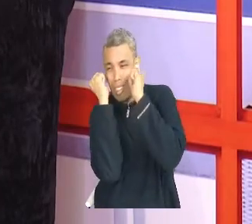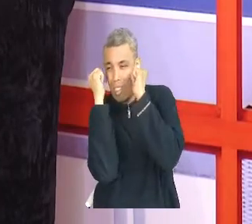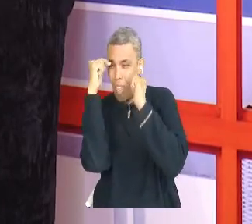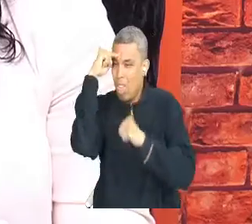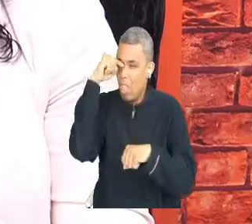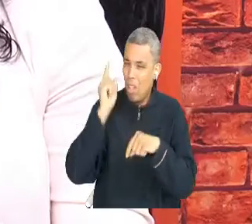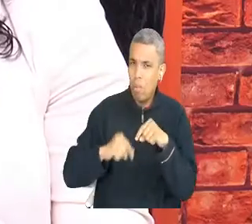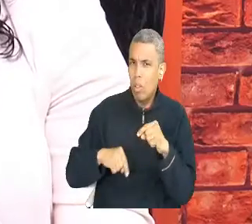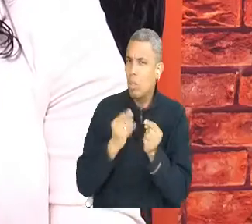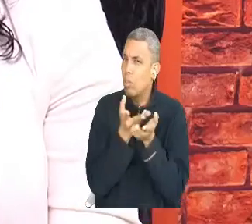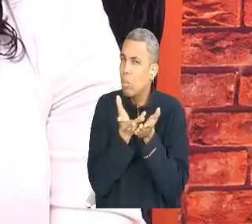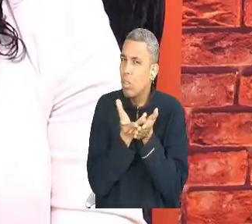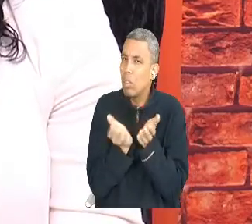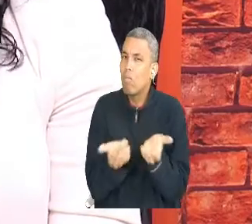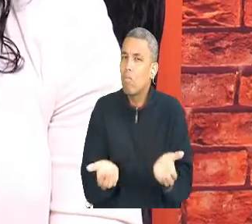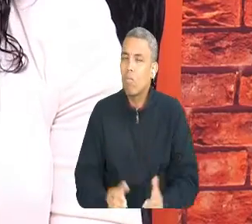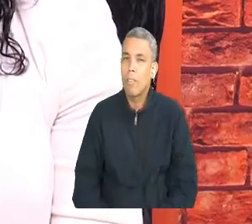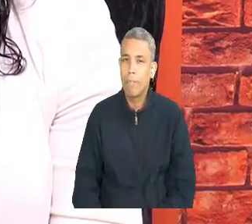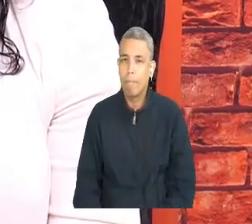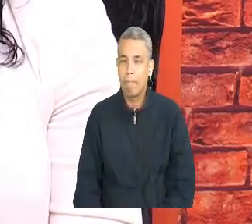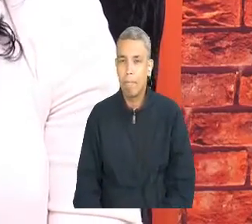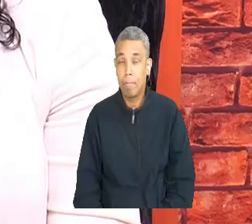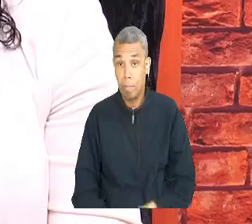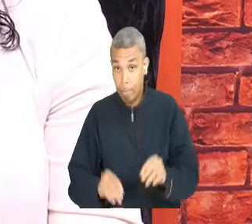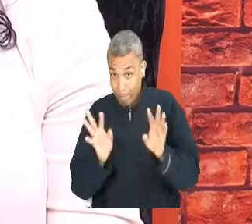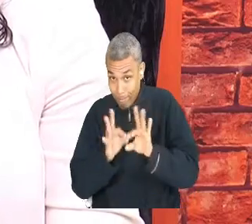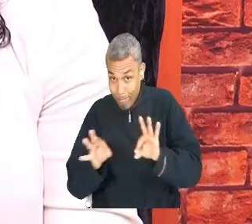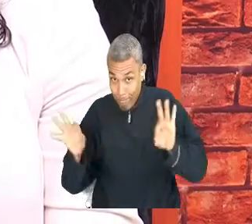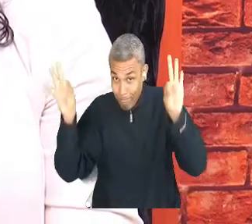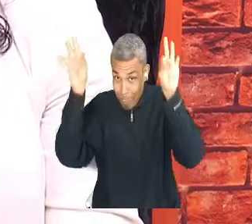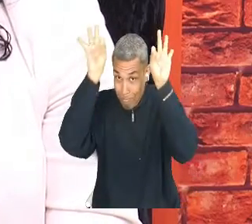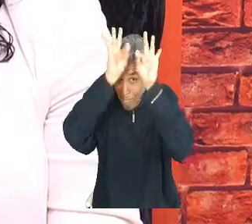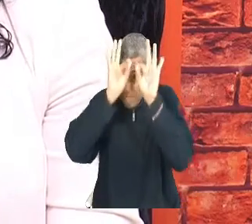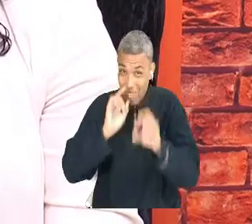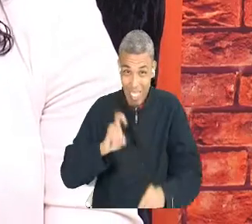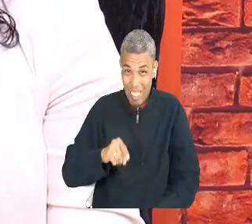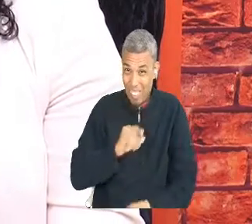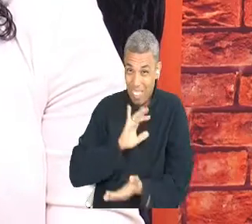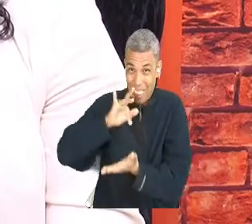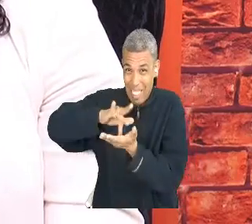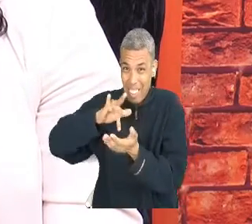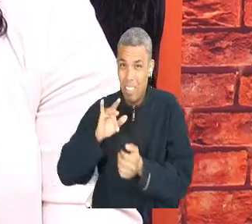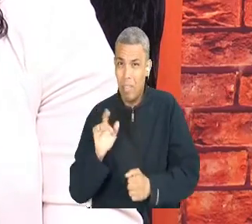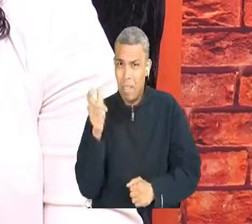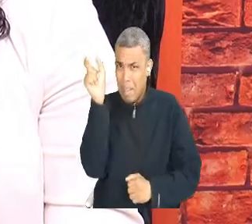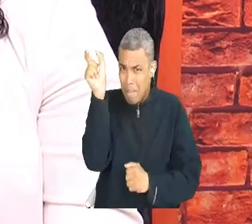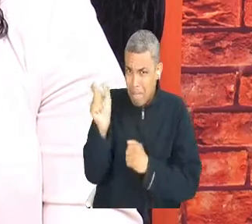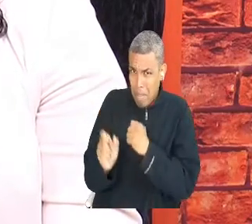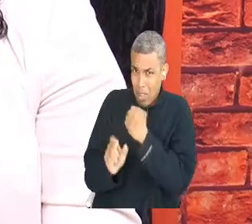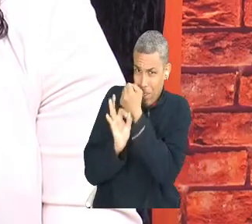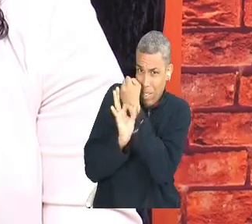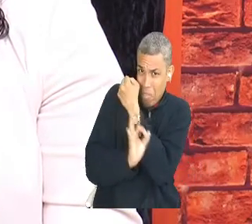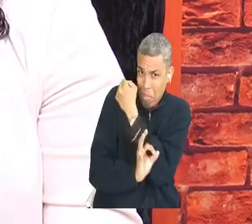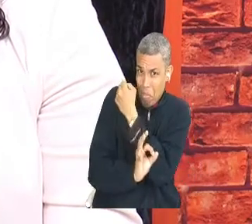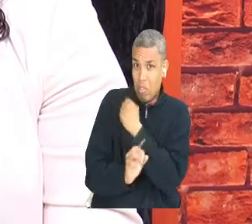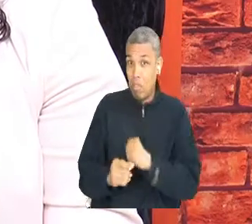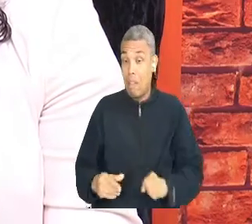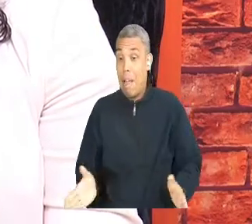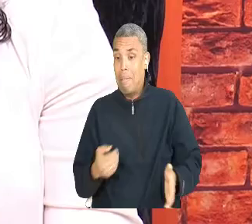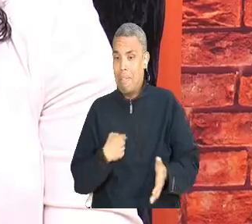bueno digamos que lo principal que yo les recomendaría visiten al psicólogo no es tanto por promover la profesión pero sí más